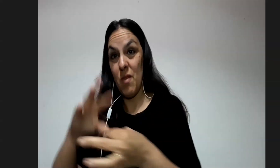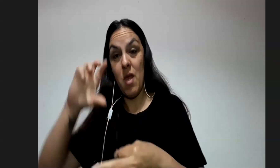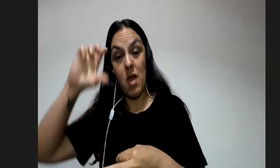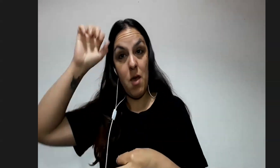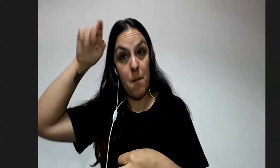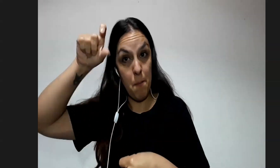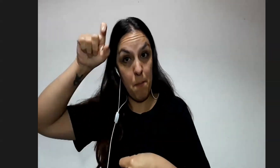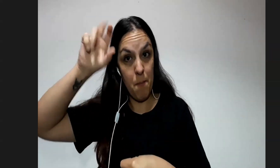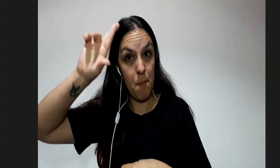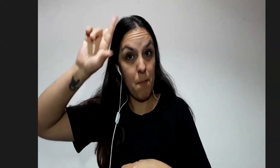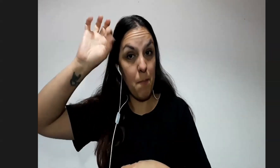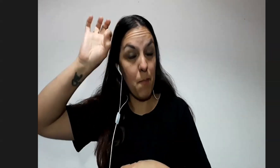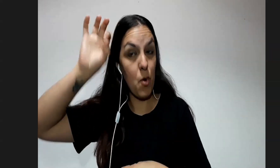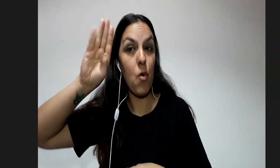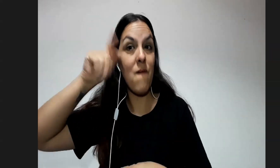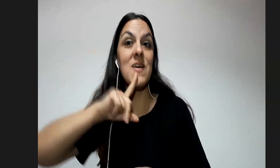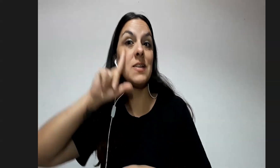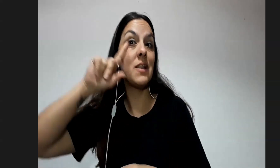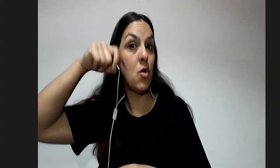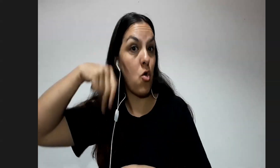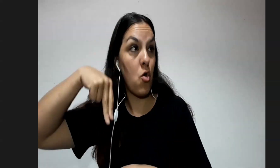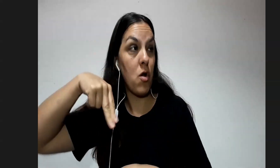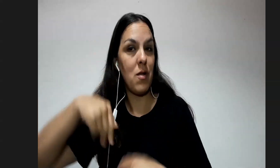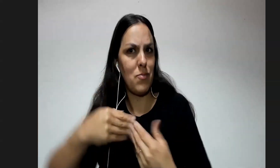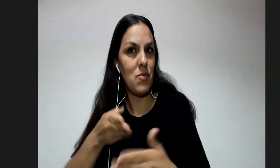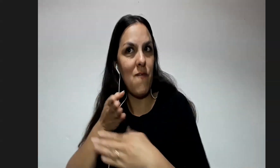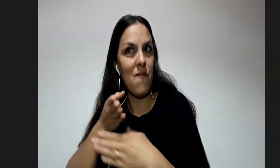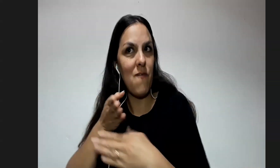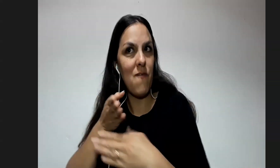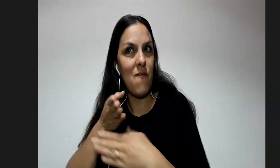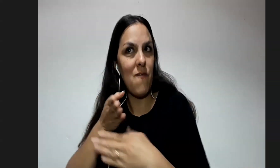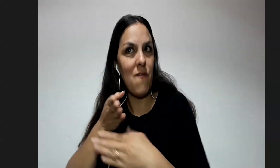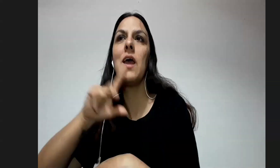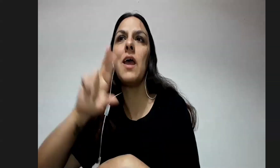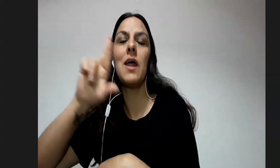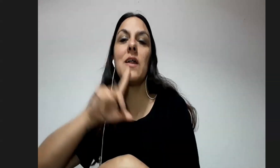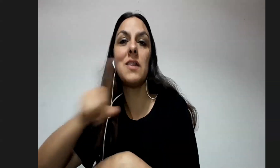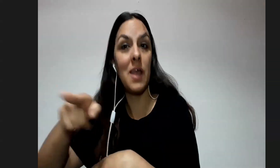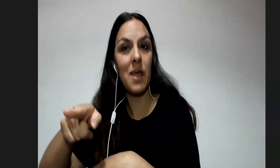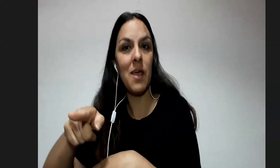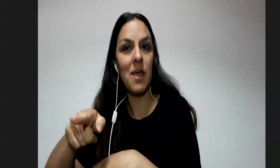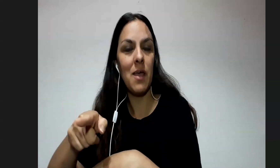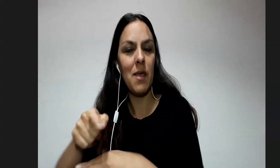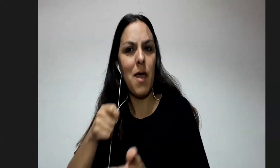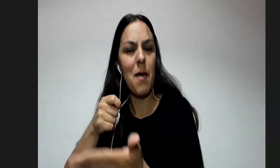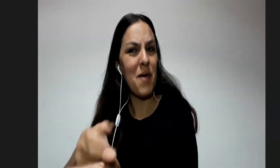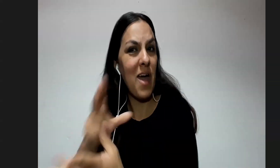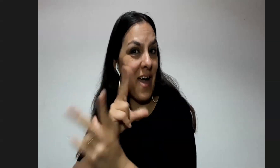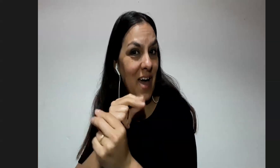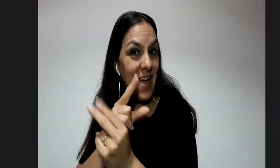hacen su descargo en la CNRT, en Mapipú 88, no pagan,